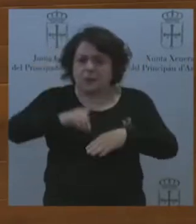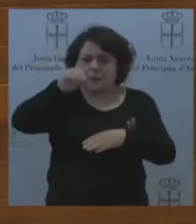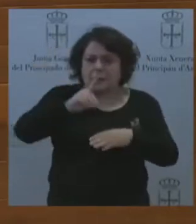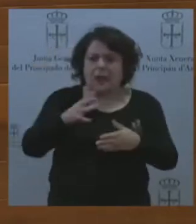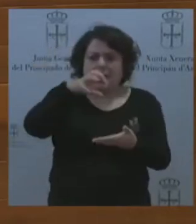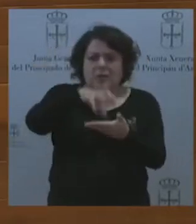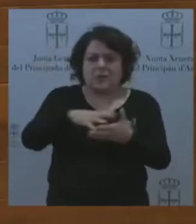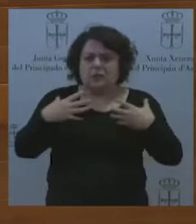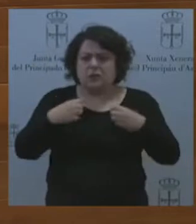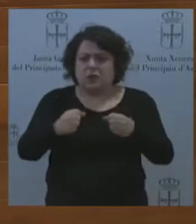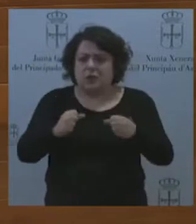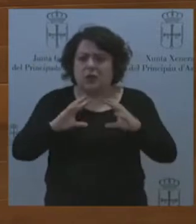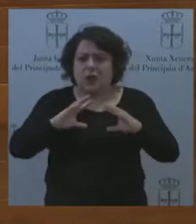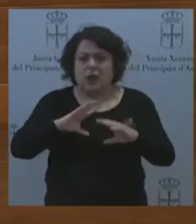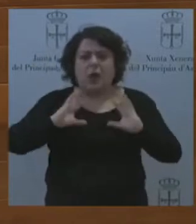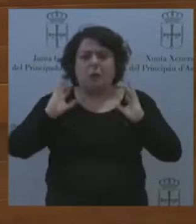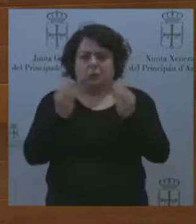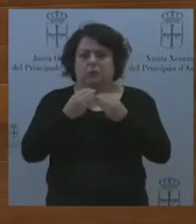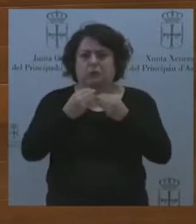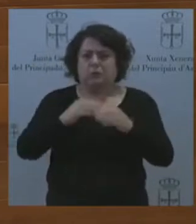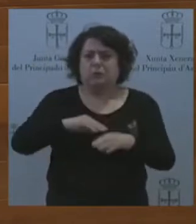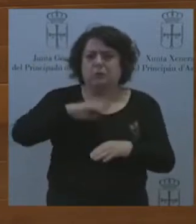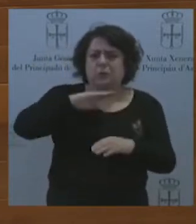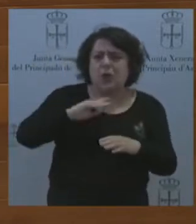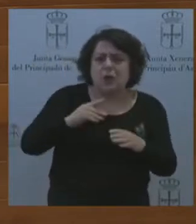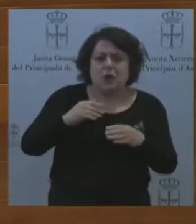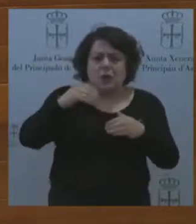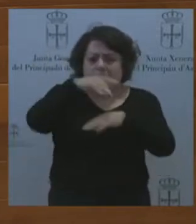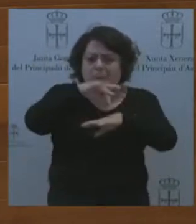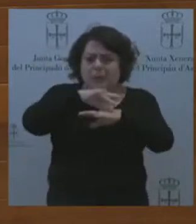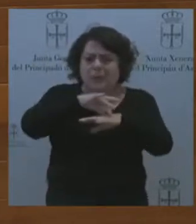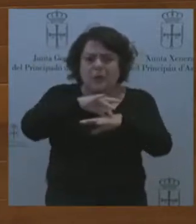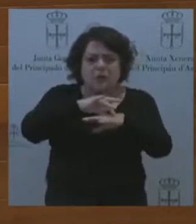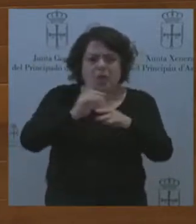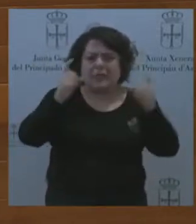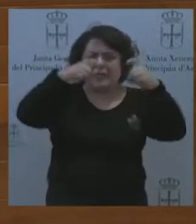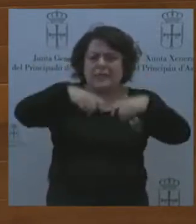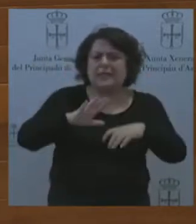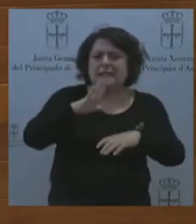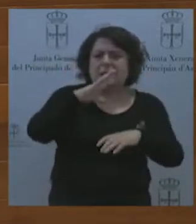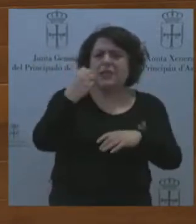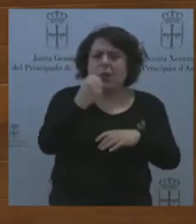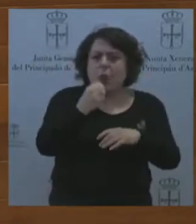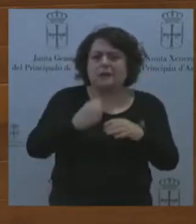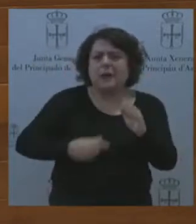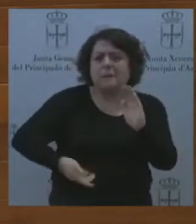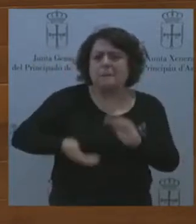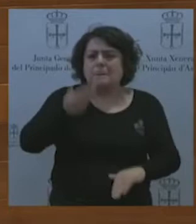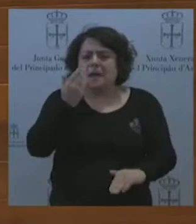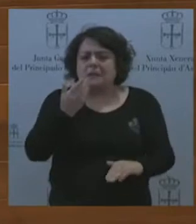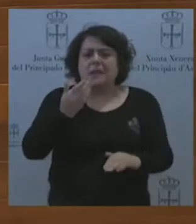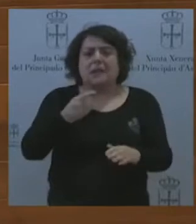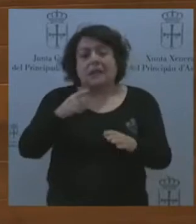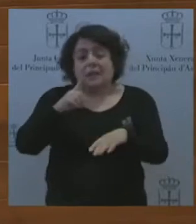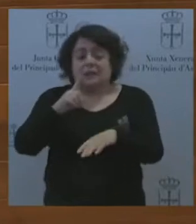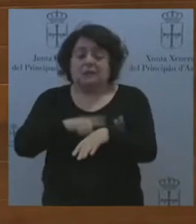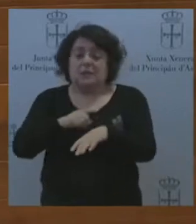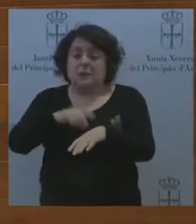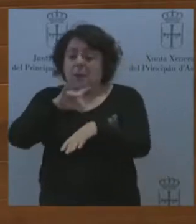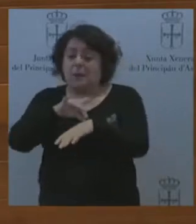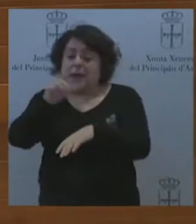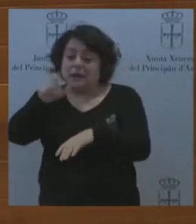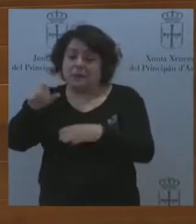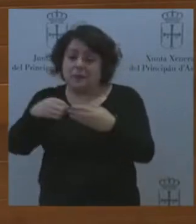atendiendo más de 50 citas al día y sin tiempo para los pacientes crónicos. Si a día de hoy Asturias necesita al menos